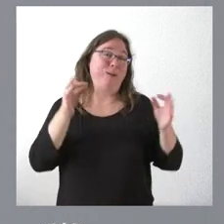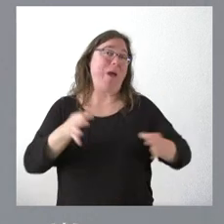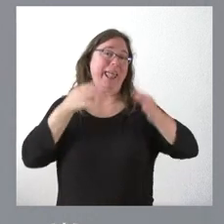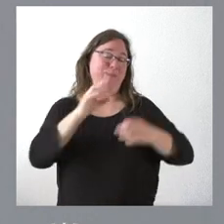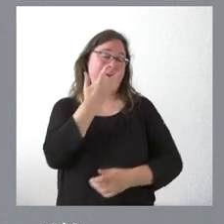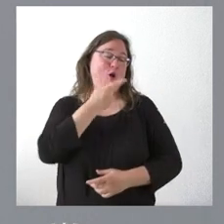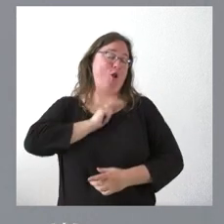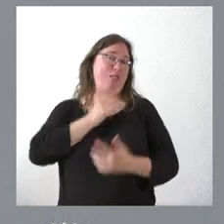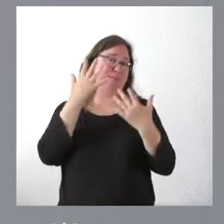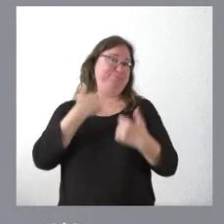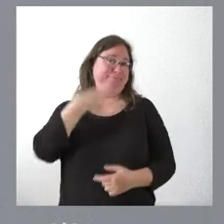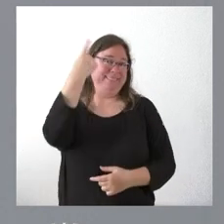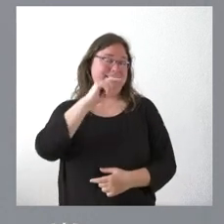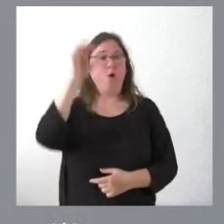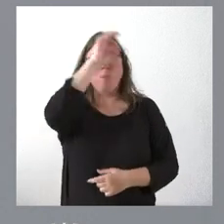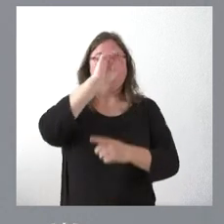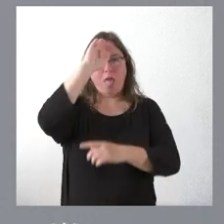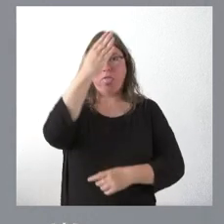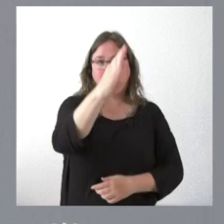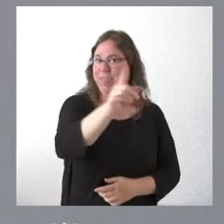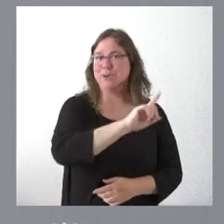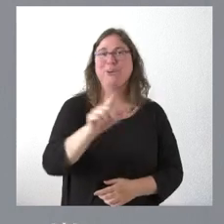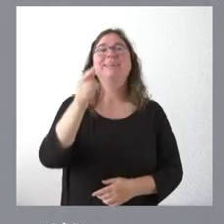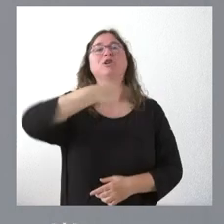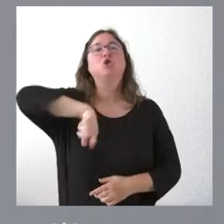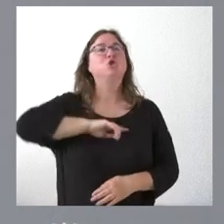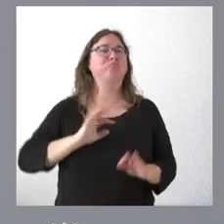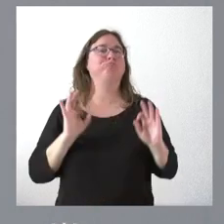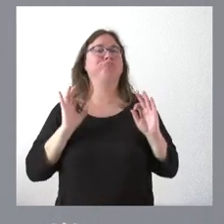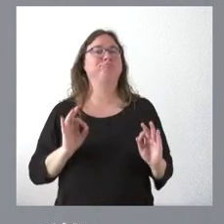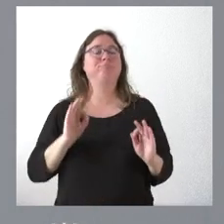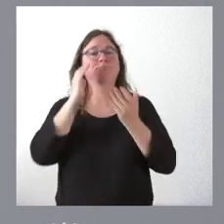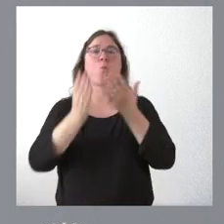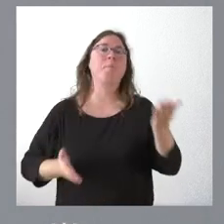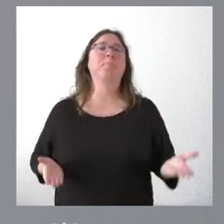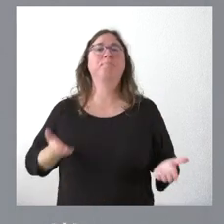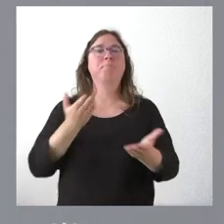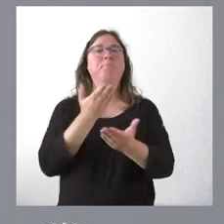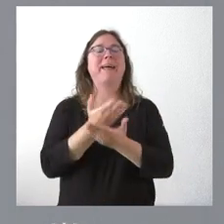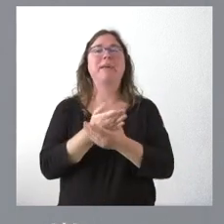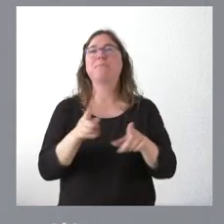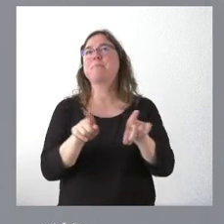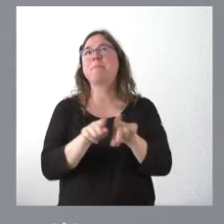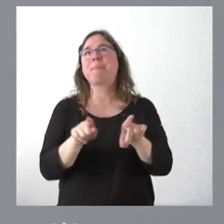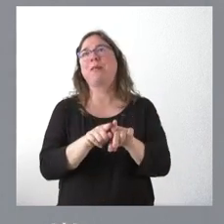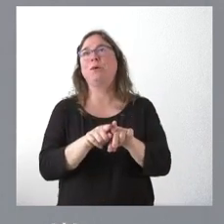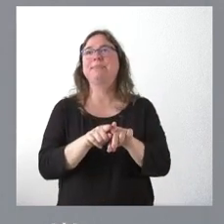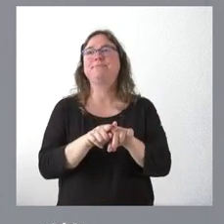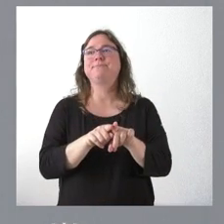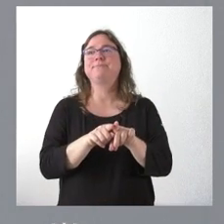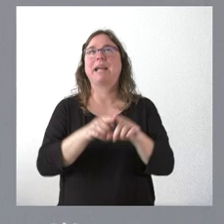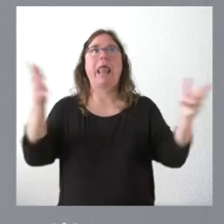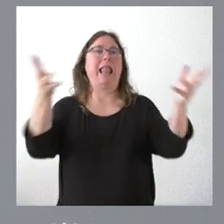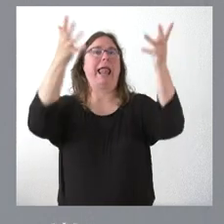No solemos cambiar de opinión. Ya saben ustedes que nosotros no somos muy de plantear grandes